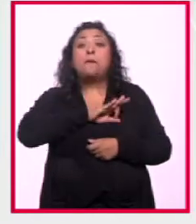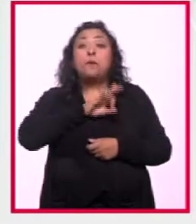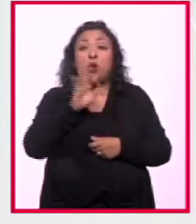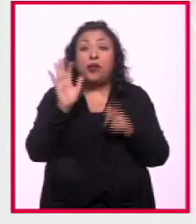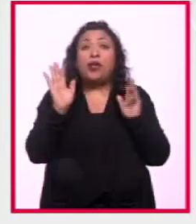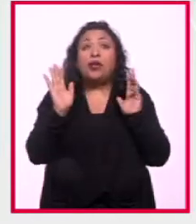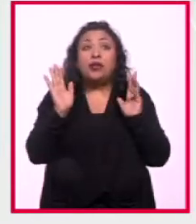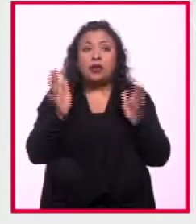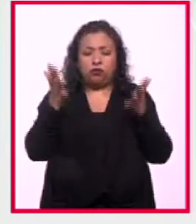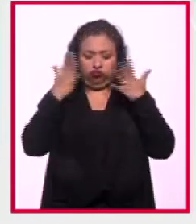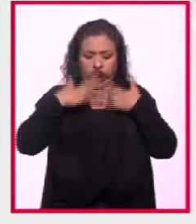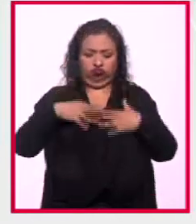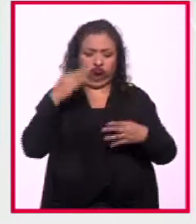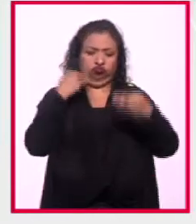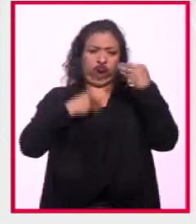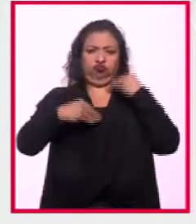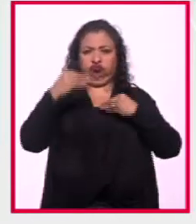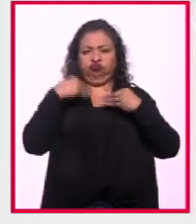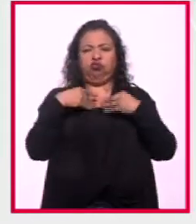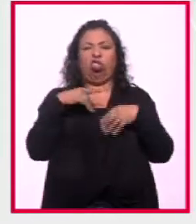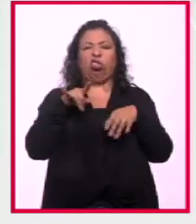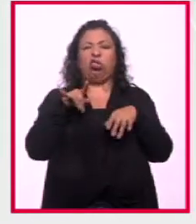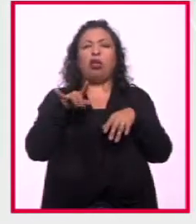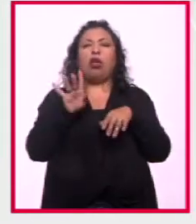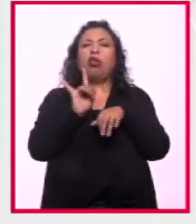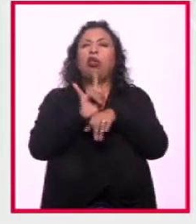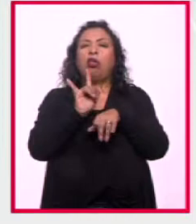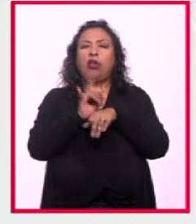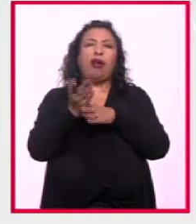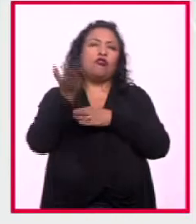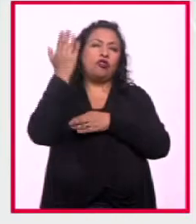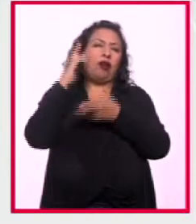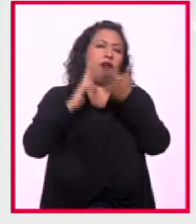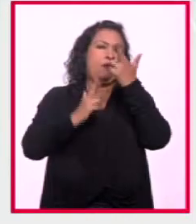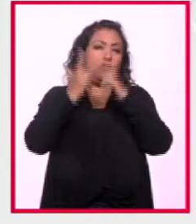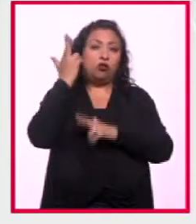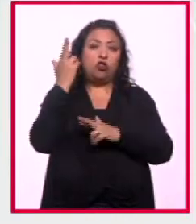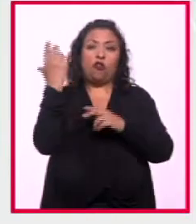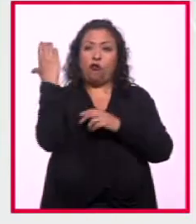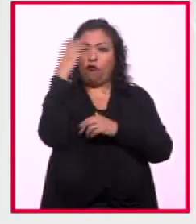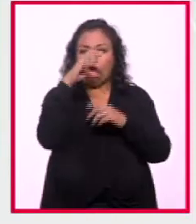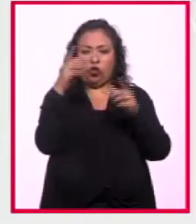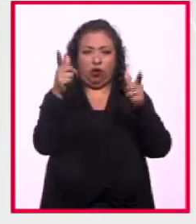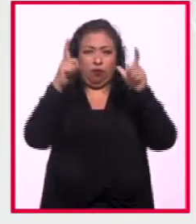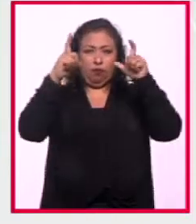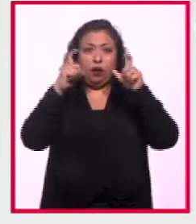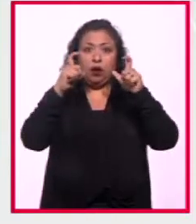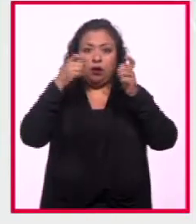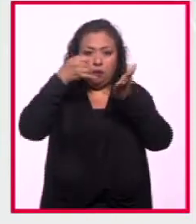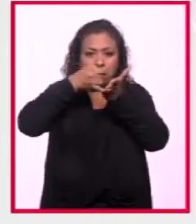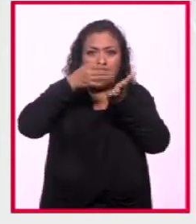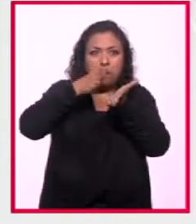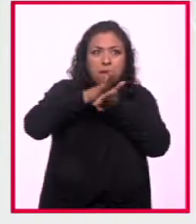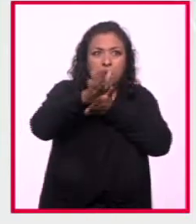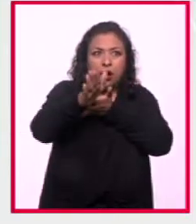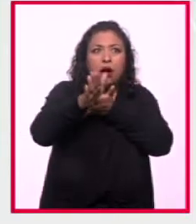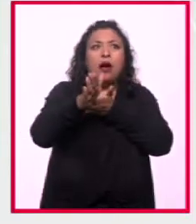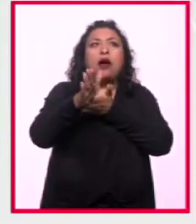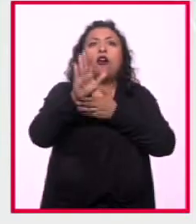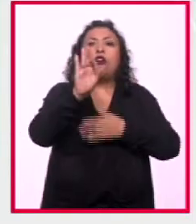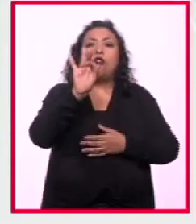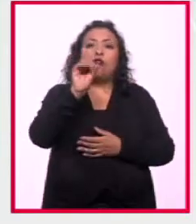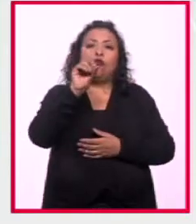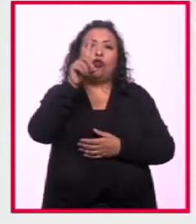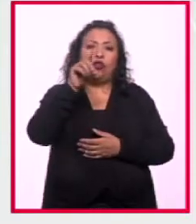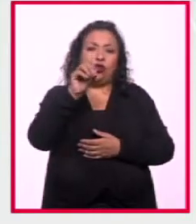vestir con indumentaria de la época tomar una foto y llevarse su foto impresa del fondo casasola